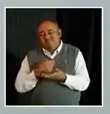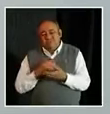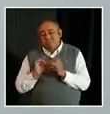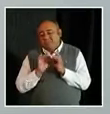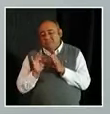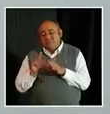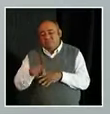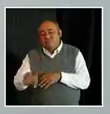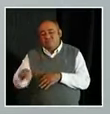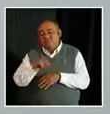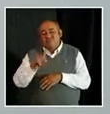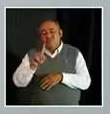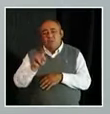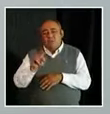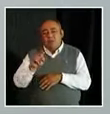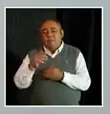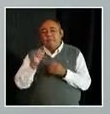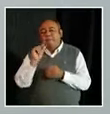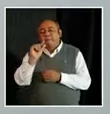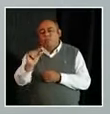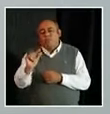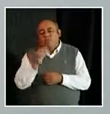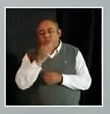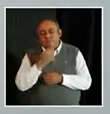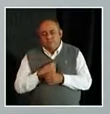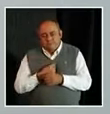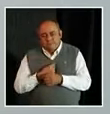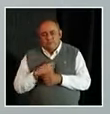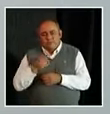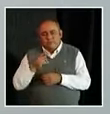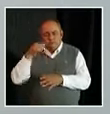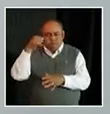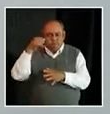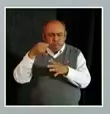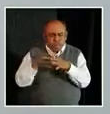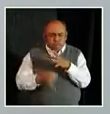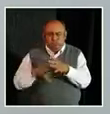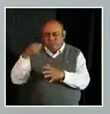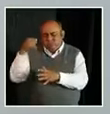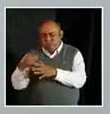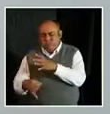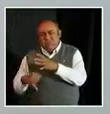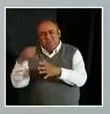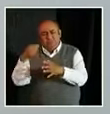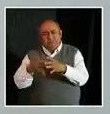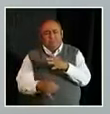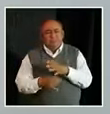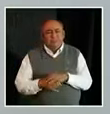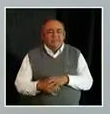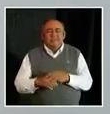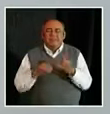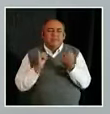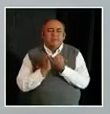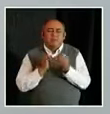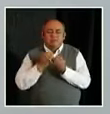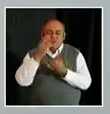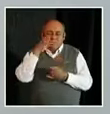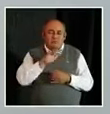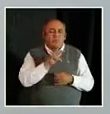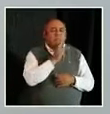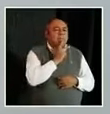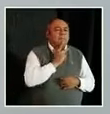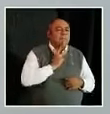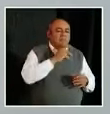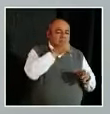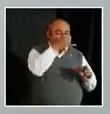así son los pozos. Estamos trabajando a 1,500 metros de profundidad, ¿no? Es un poco también como sucede a veces con los pozos petroleros, que para encontrar uno